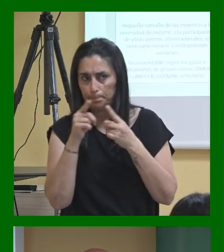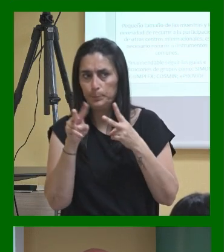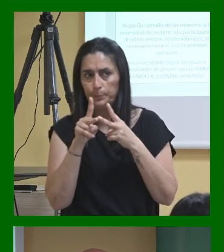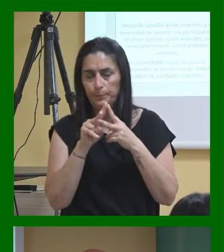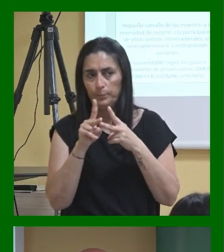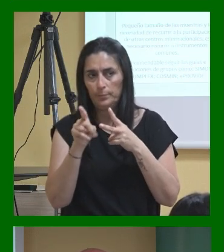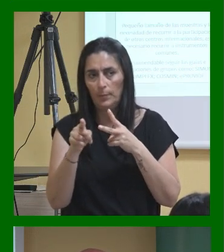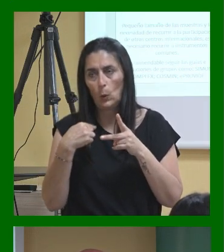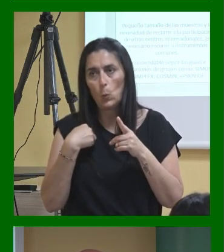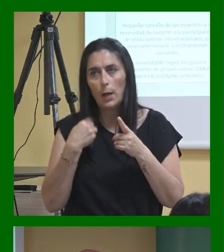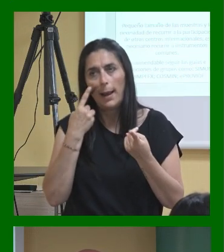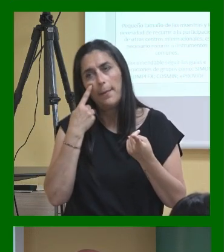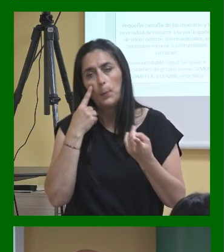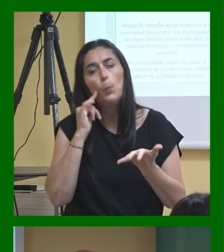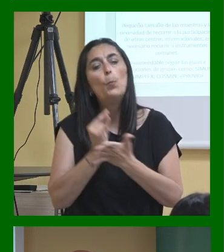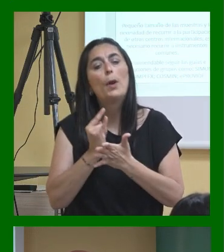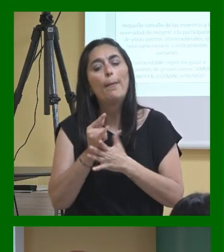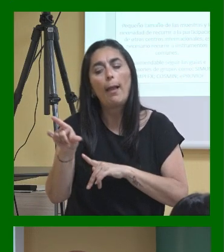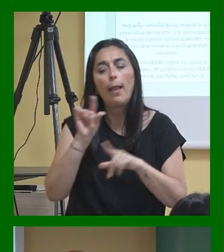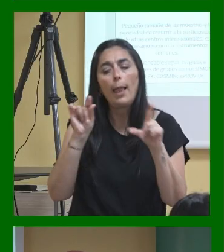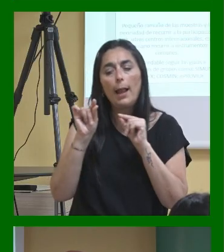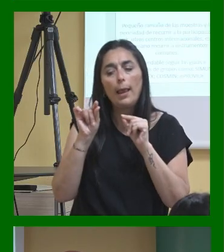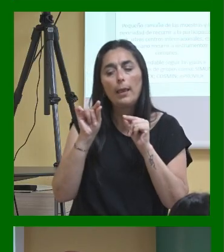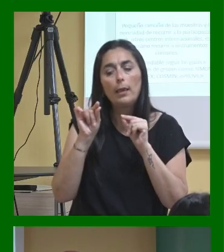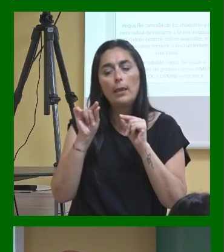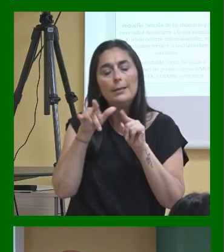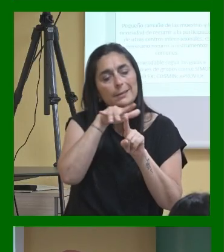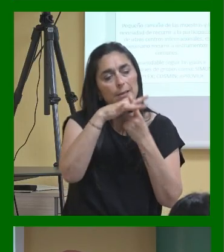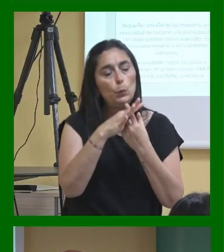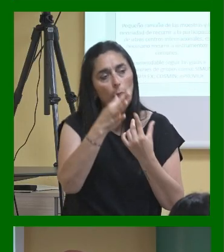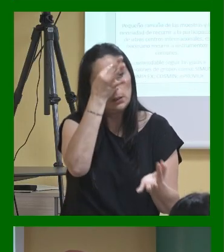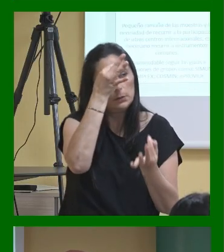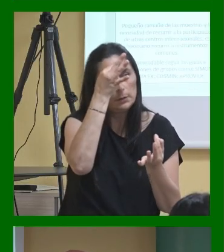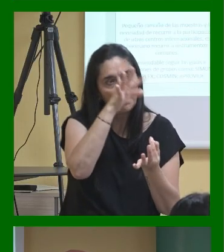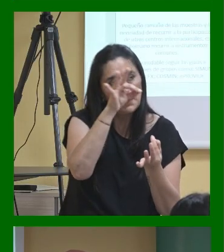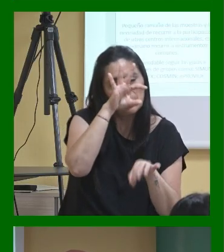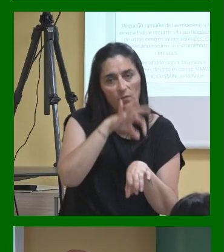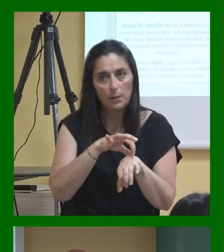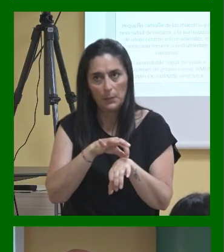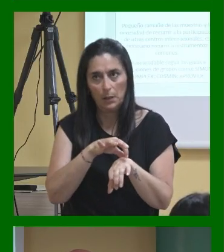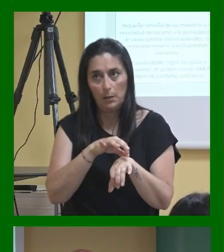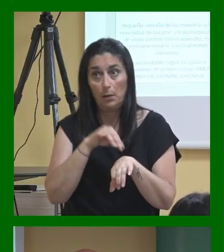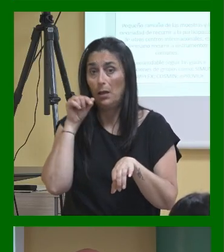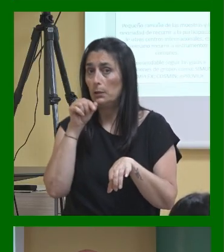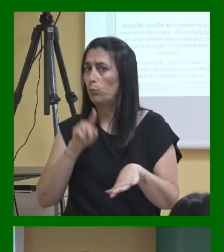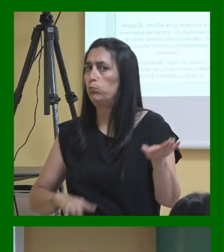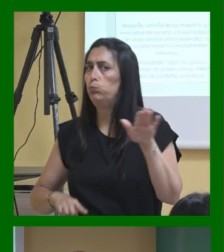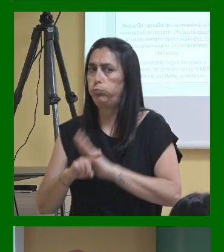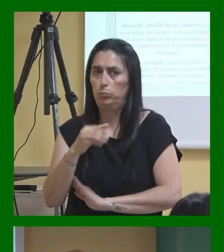cómo elegir y qué pruebas elegir, para qué caso concreto y qué patología. Y esto es un gran